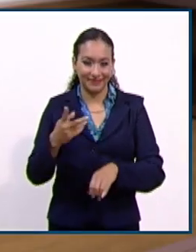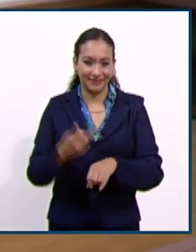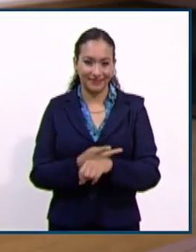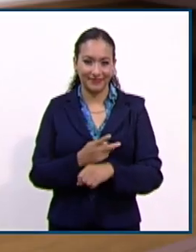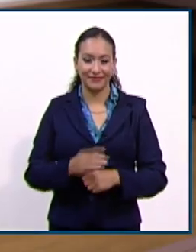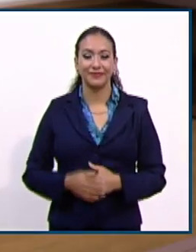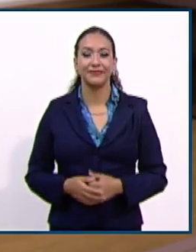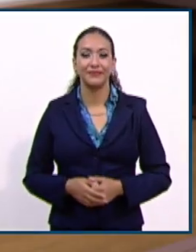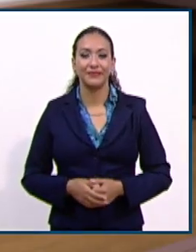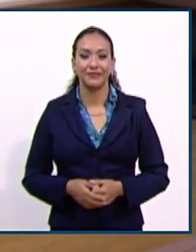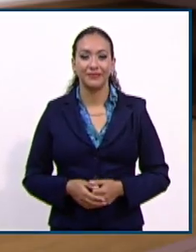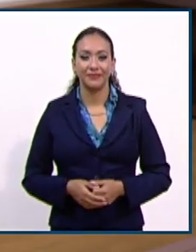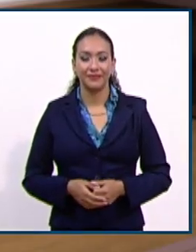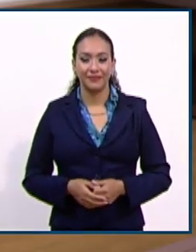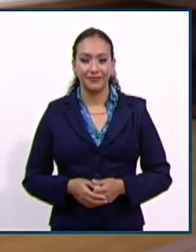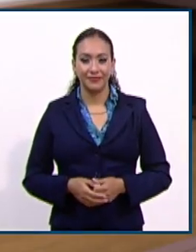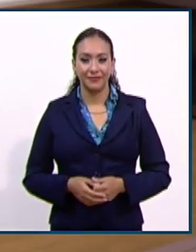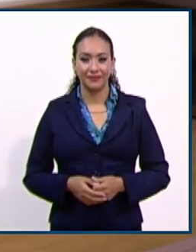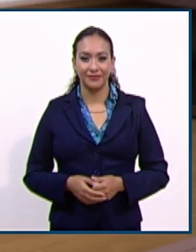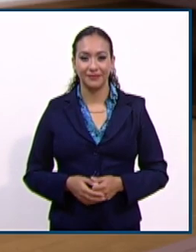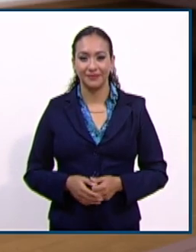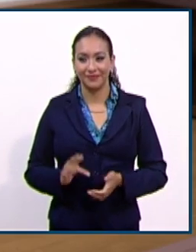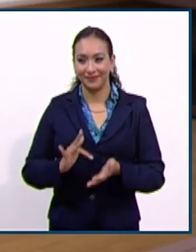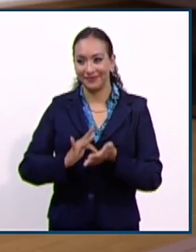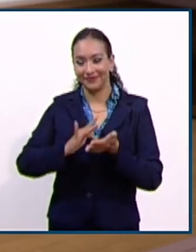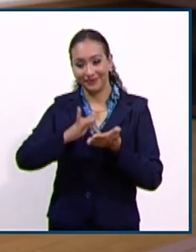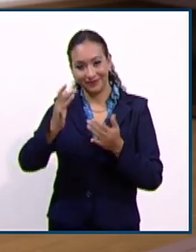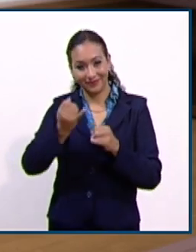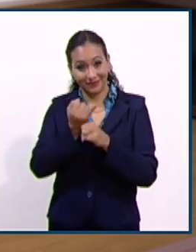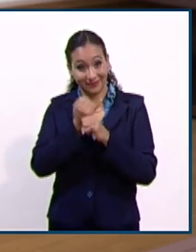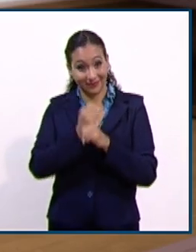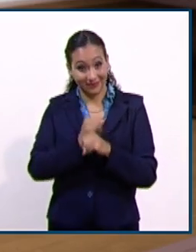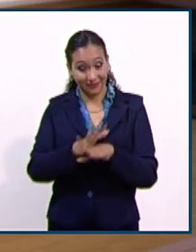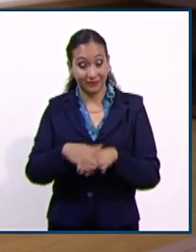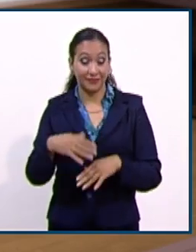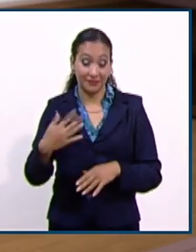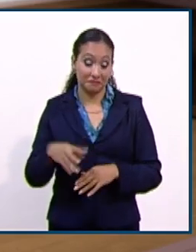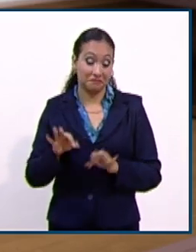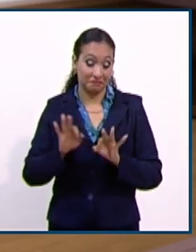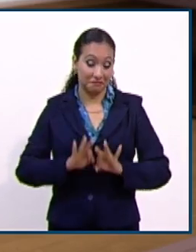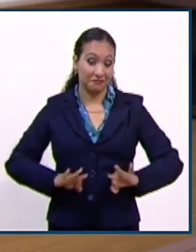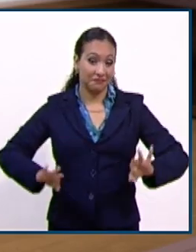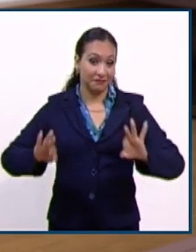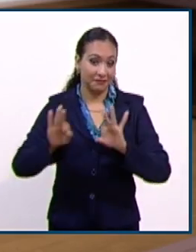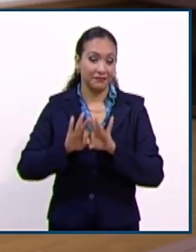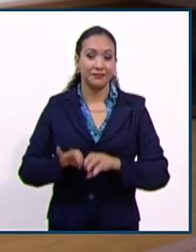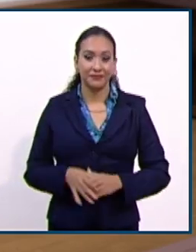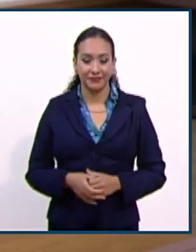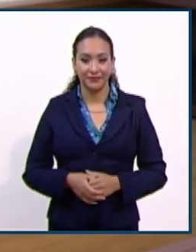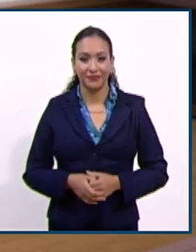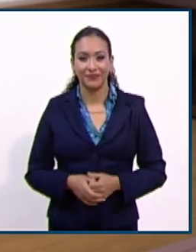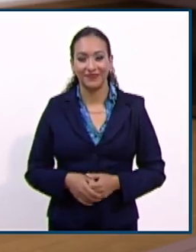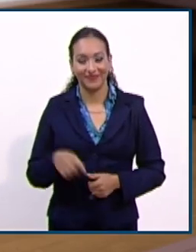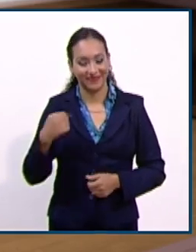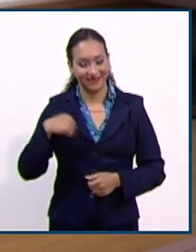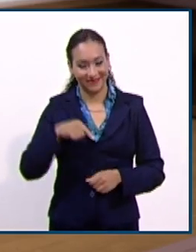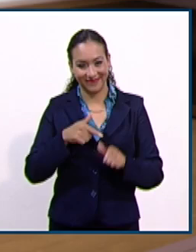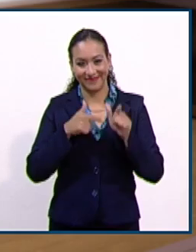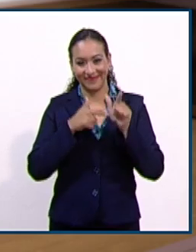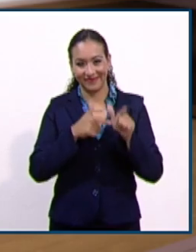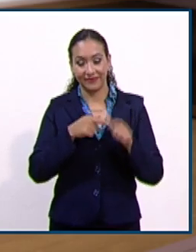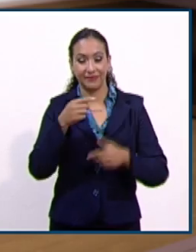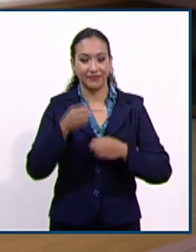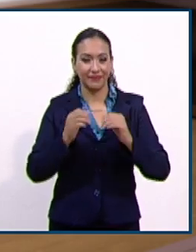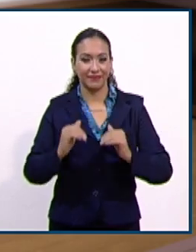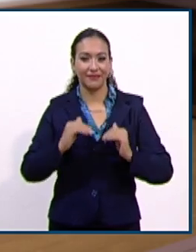mañana. Muchas gracias, Laura. Información importante la que nos comparte. Aquí seguimos con las noticias. La